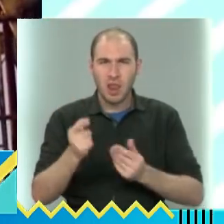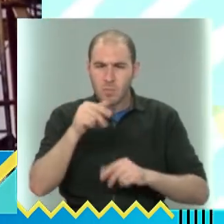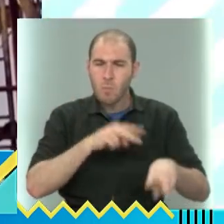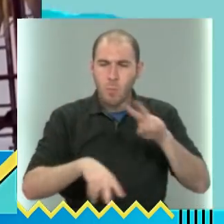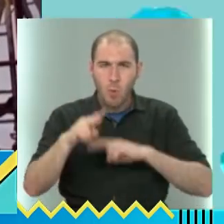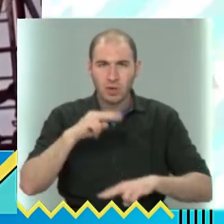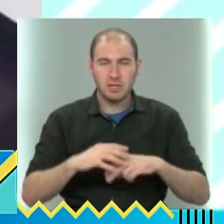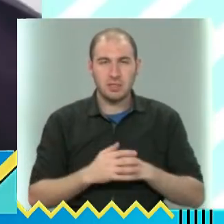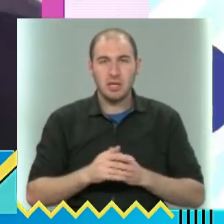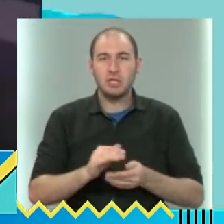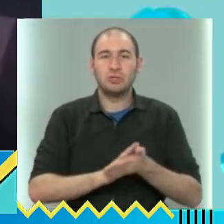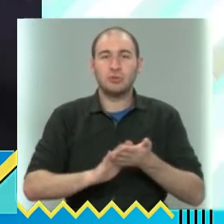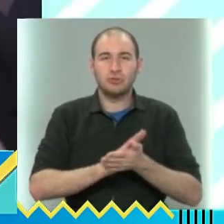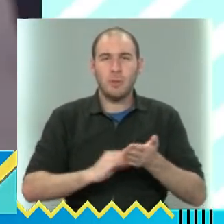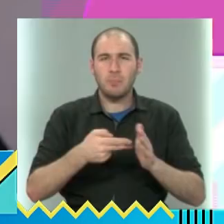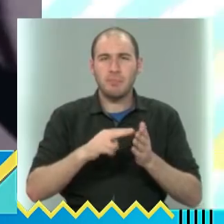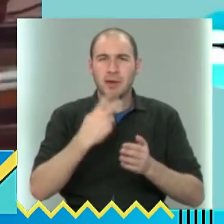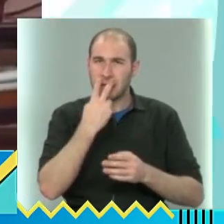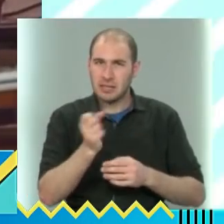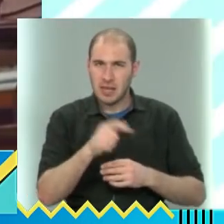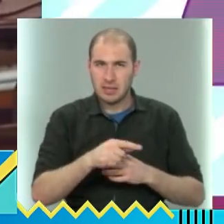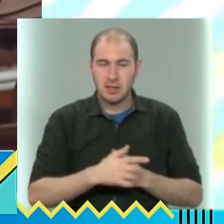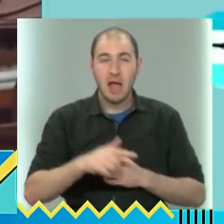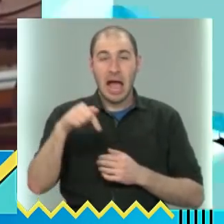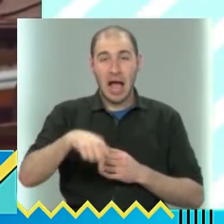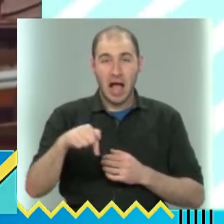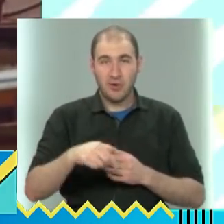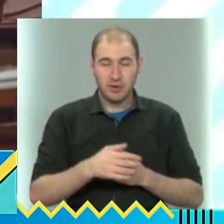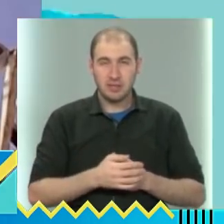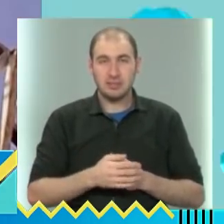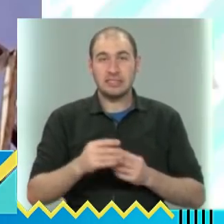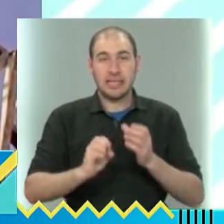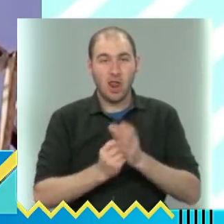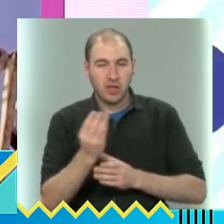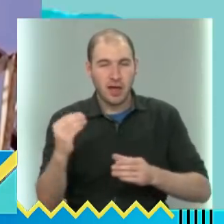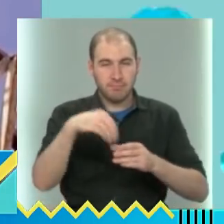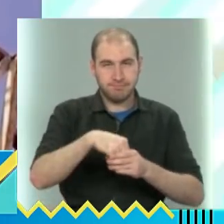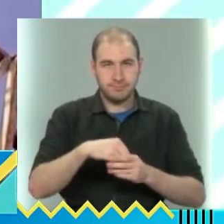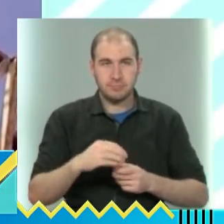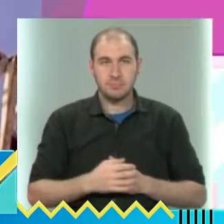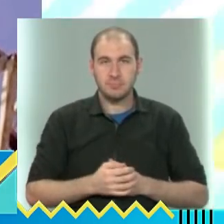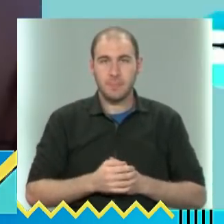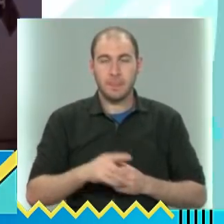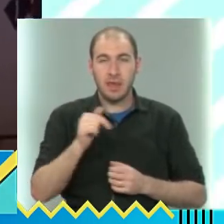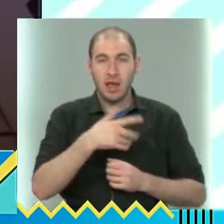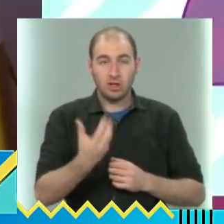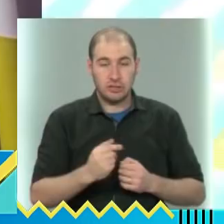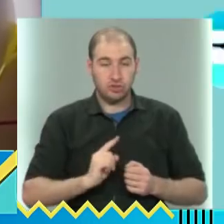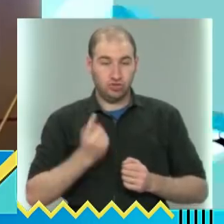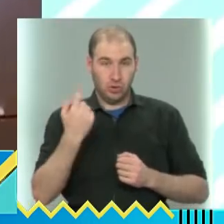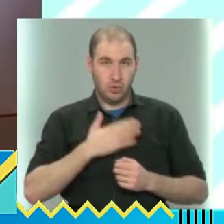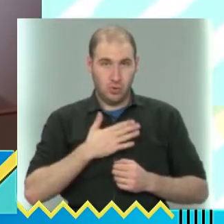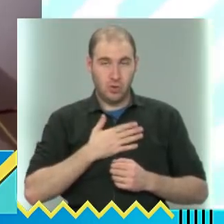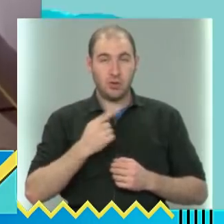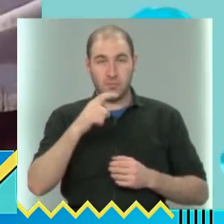búsqueda, digamos, de resolver su problema energético, hoy a través de la inclusión de esta tecnología no solamente llegó a autoabastecerse